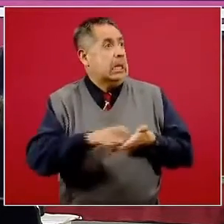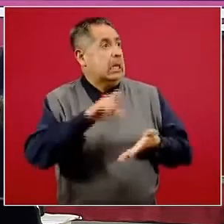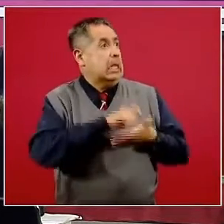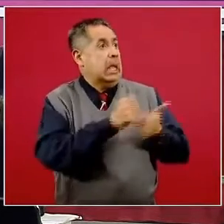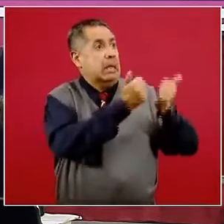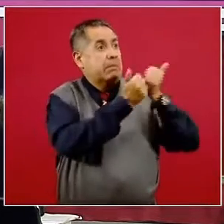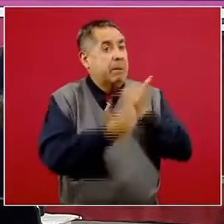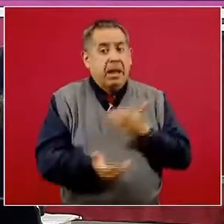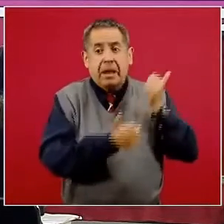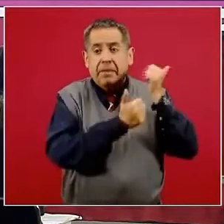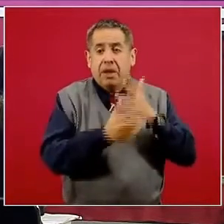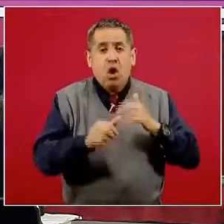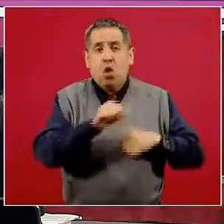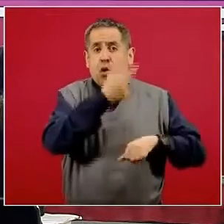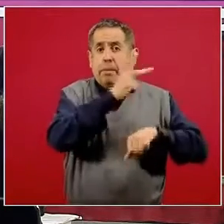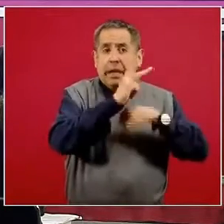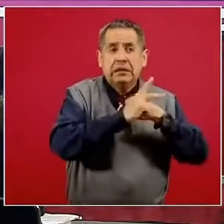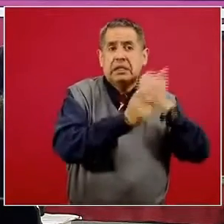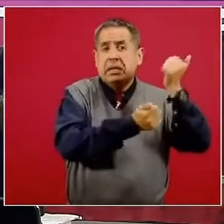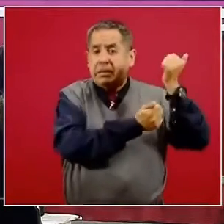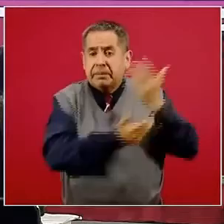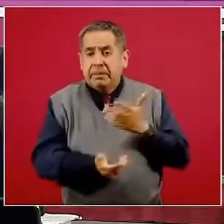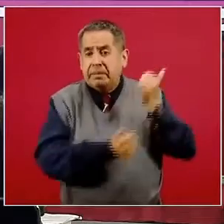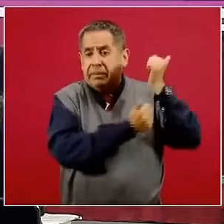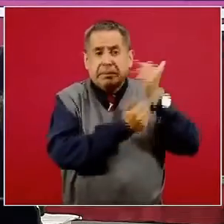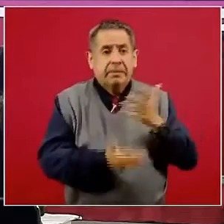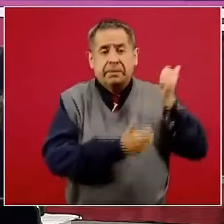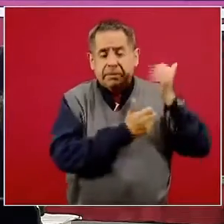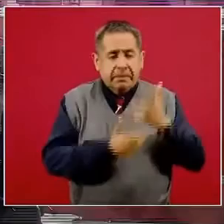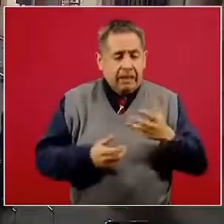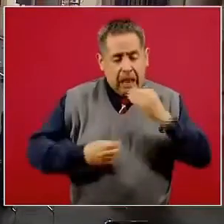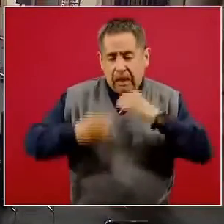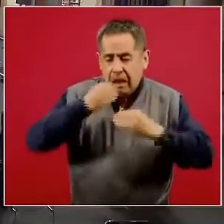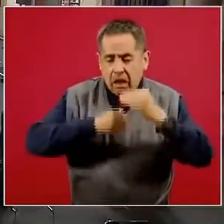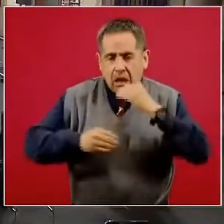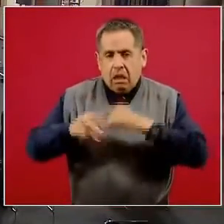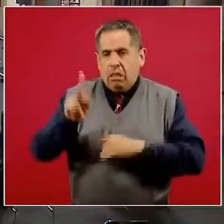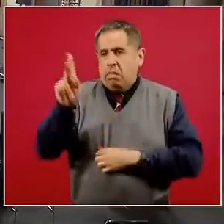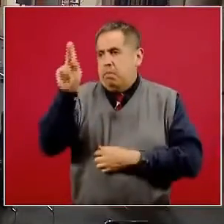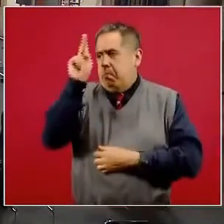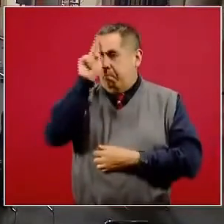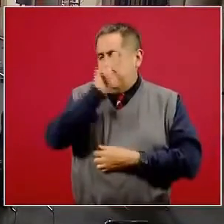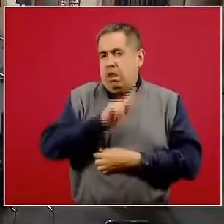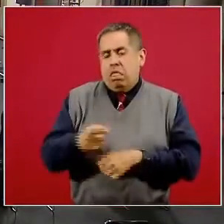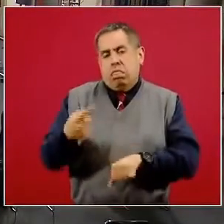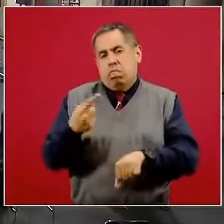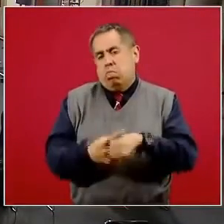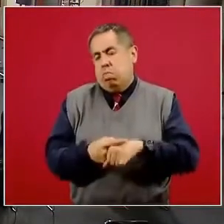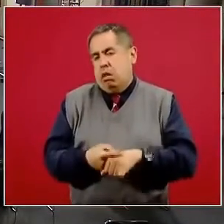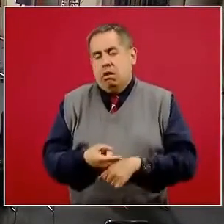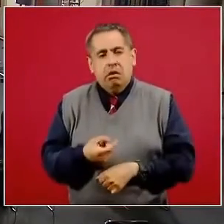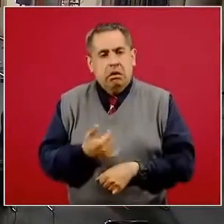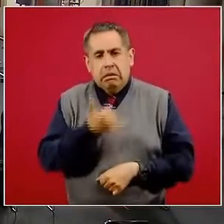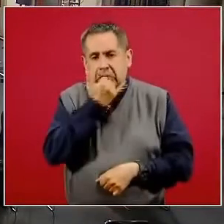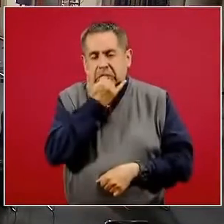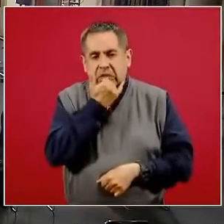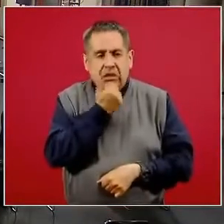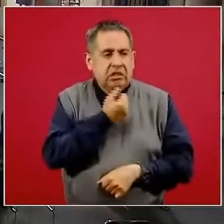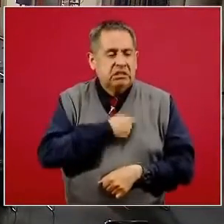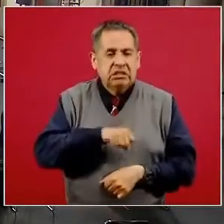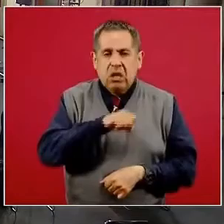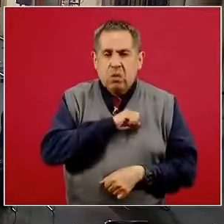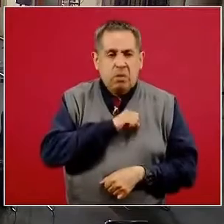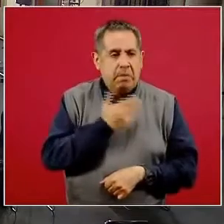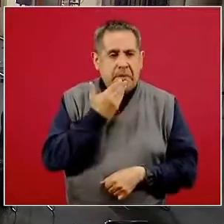importar alimentos que están teniendo graves consecuencias en la salud y que ahora se ven manifestadas de